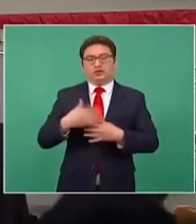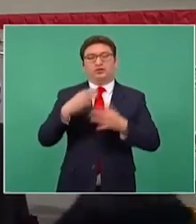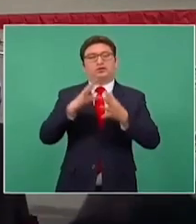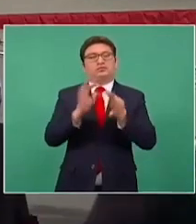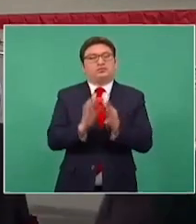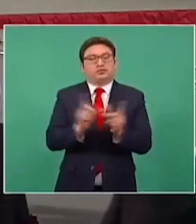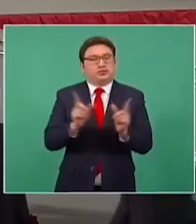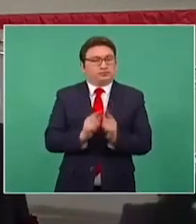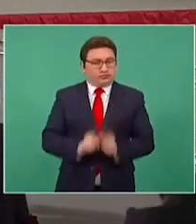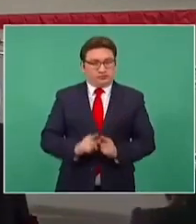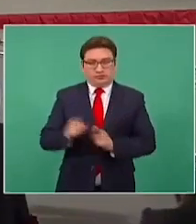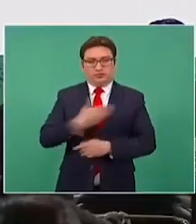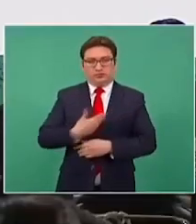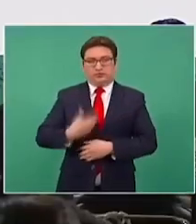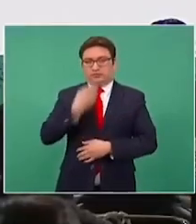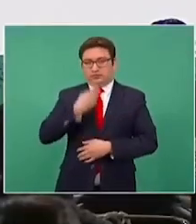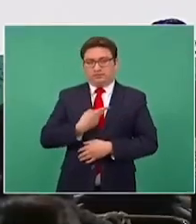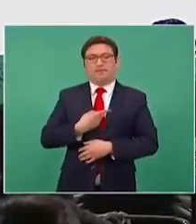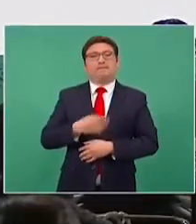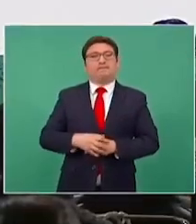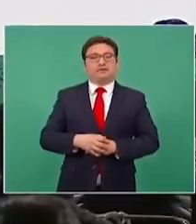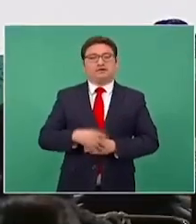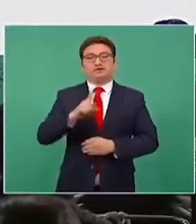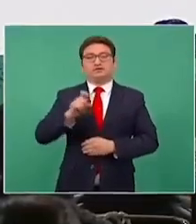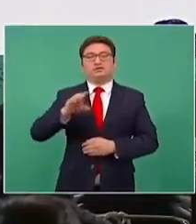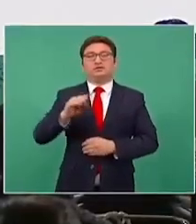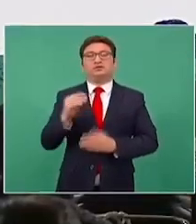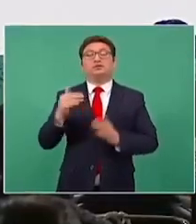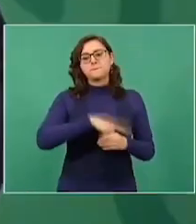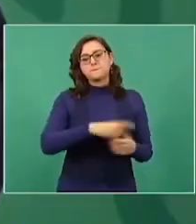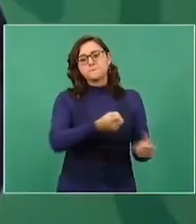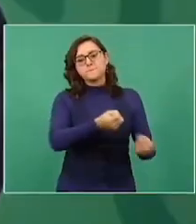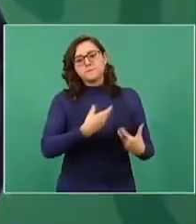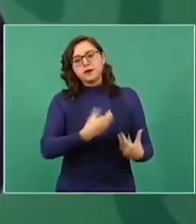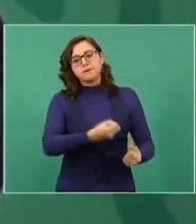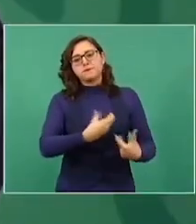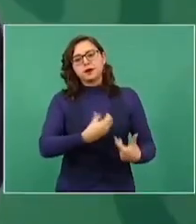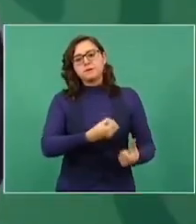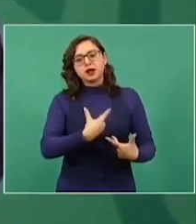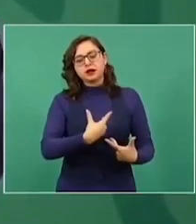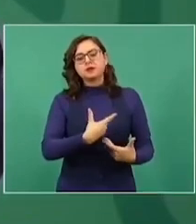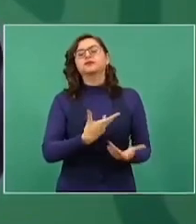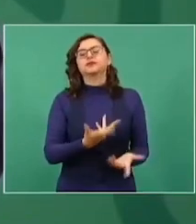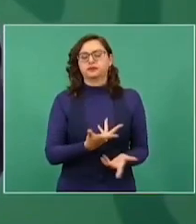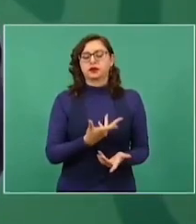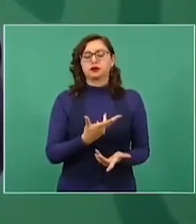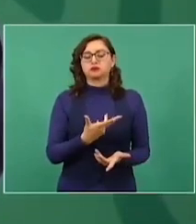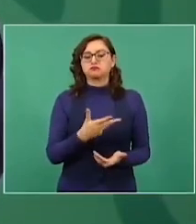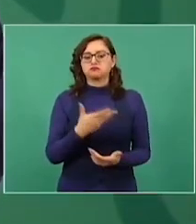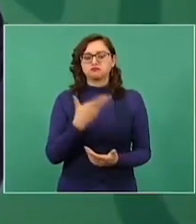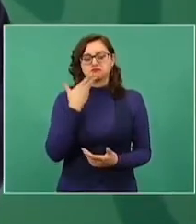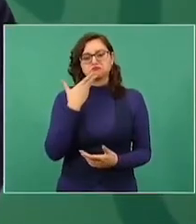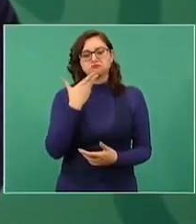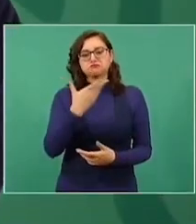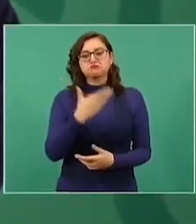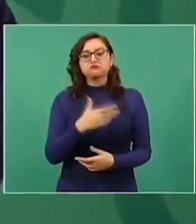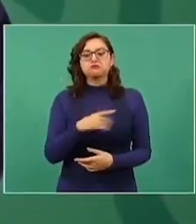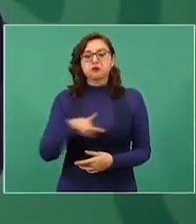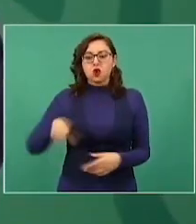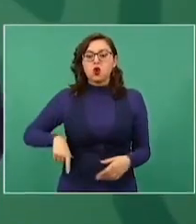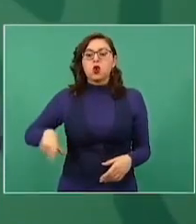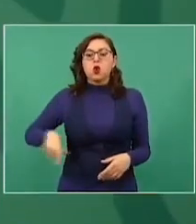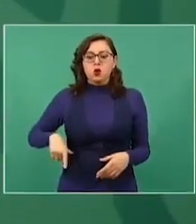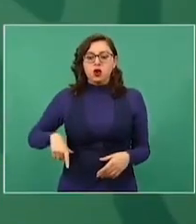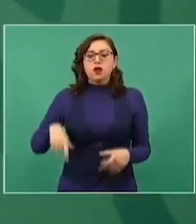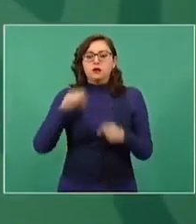la capital del país. Y hablando de temas de COVID-19, pero ahora del otro lado de la frontera, en Estados Unidos, para tratar